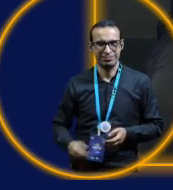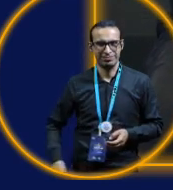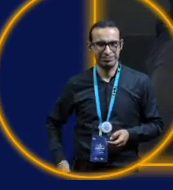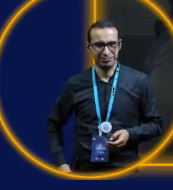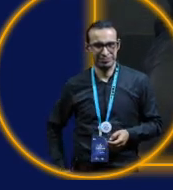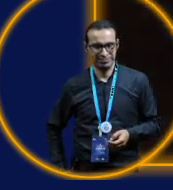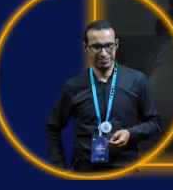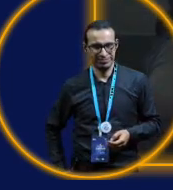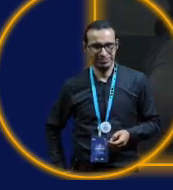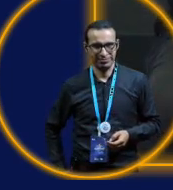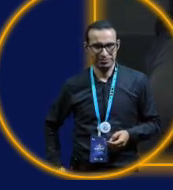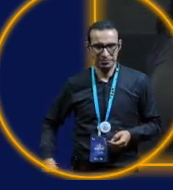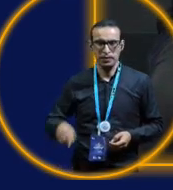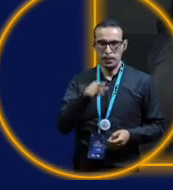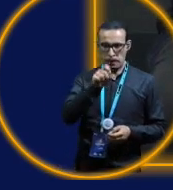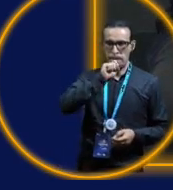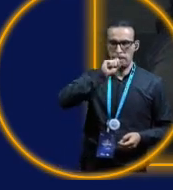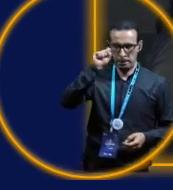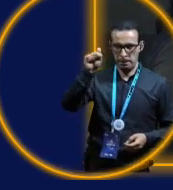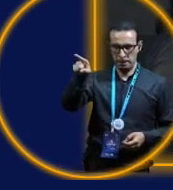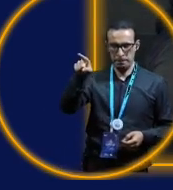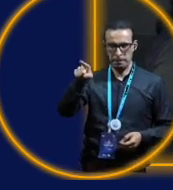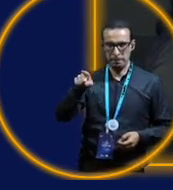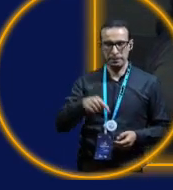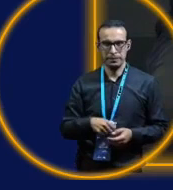hacerun tenemos una